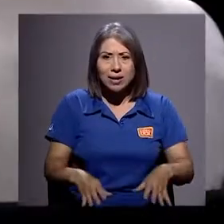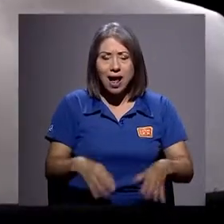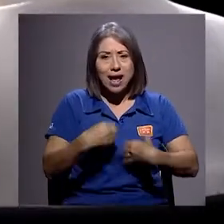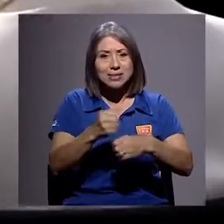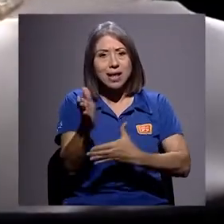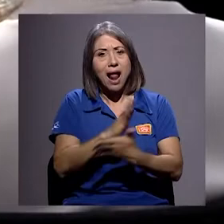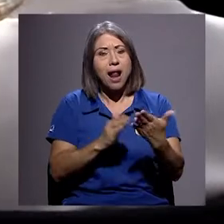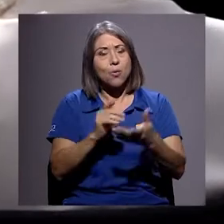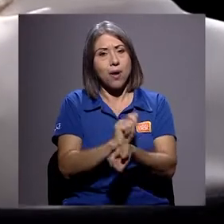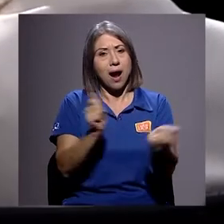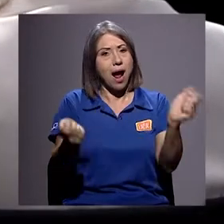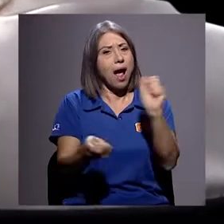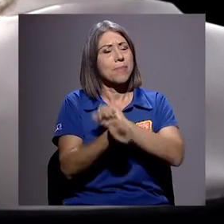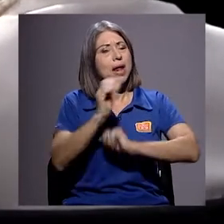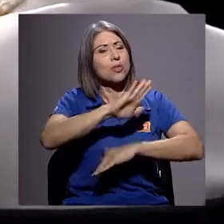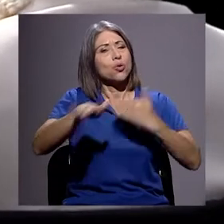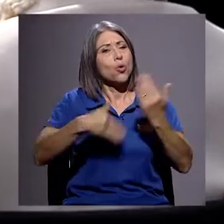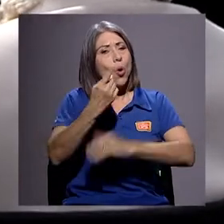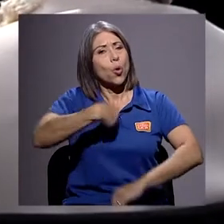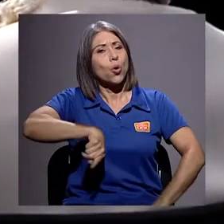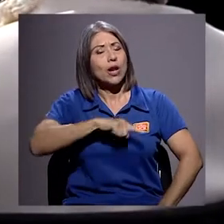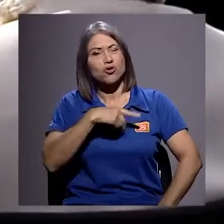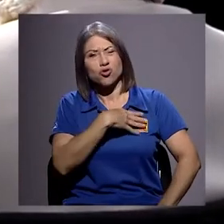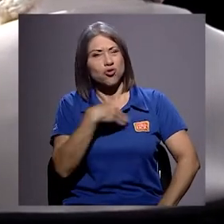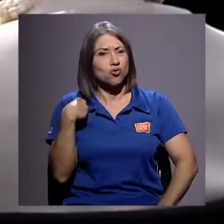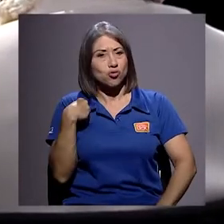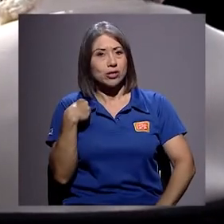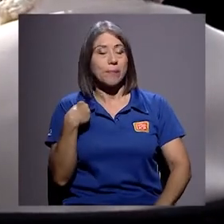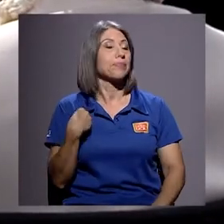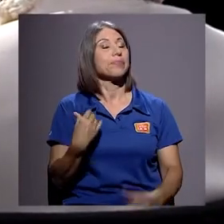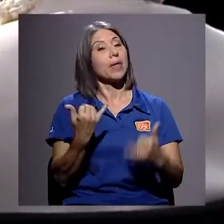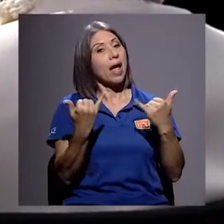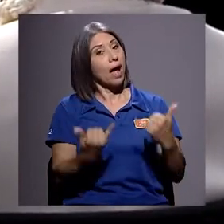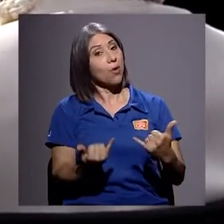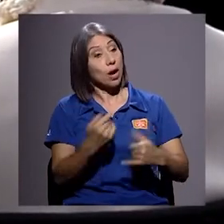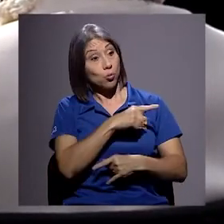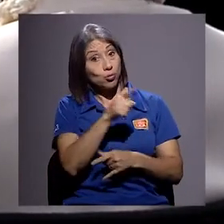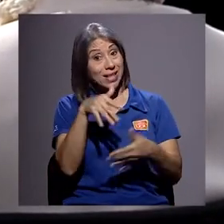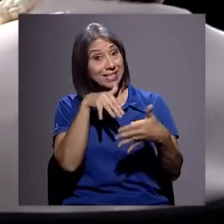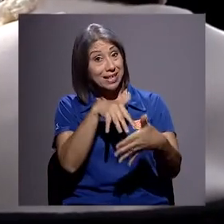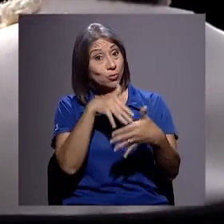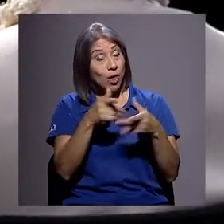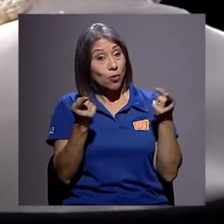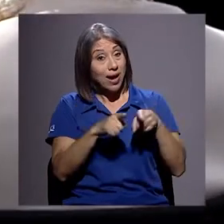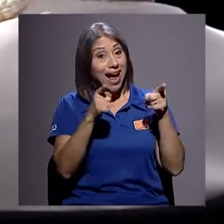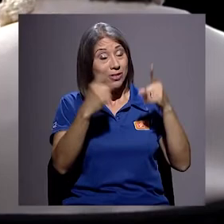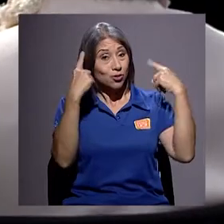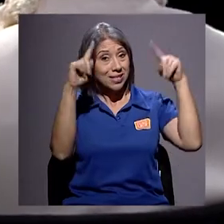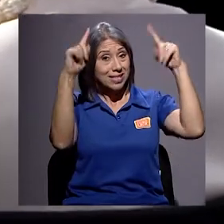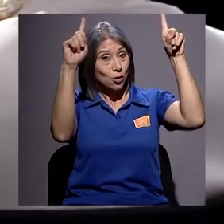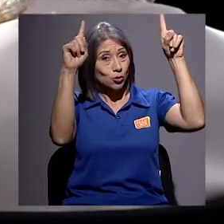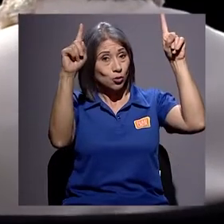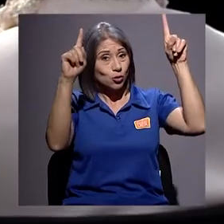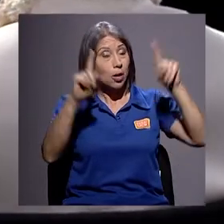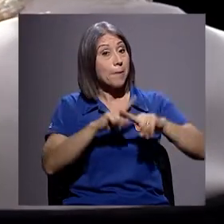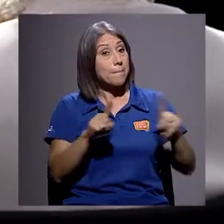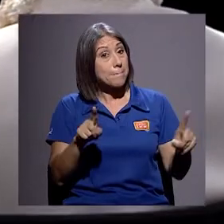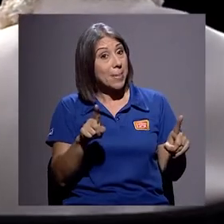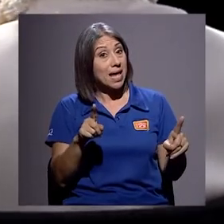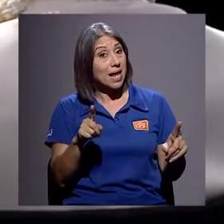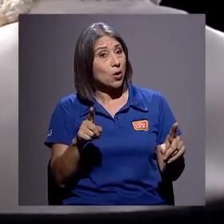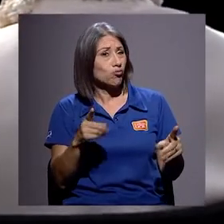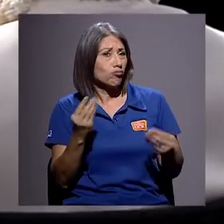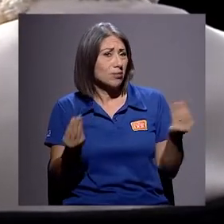verdadera hacer algo para cambiar todo eso que no os voy a dar el salto que ustedes han estudiado en casos exitosos pero no solamente de la mano de esos casos exitosos